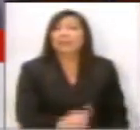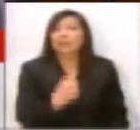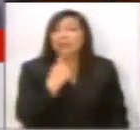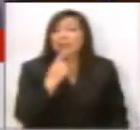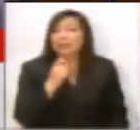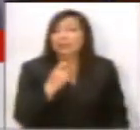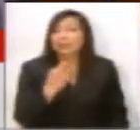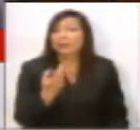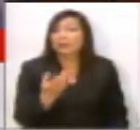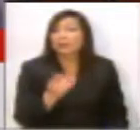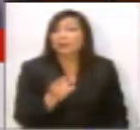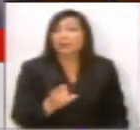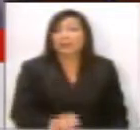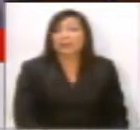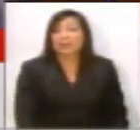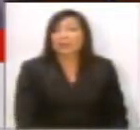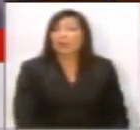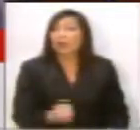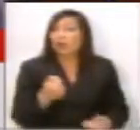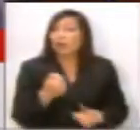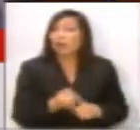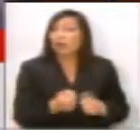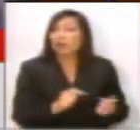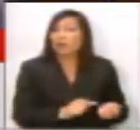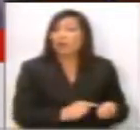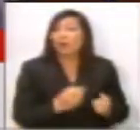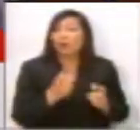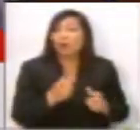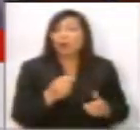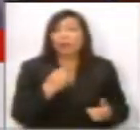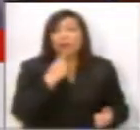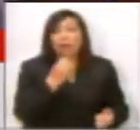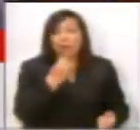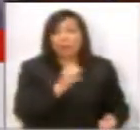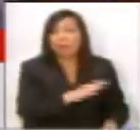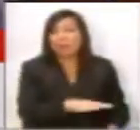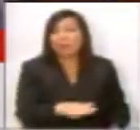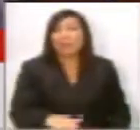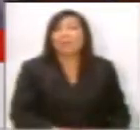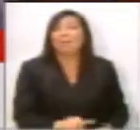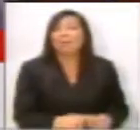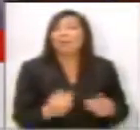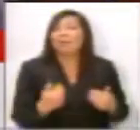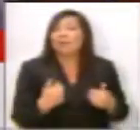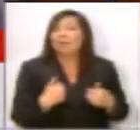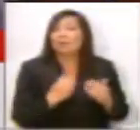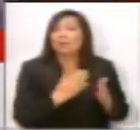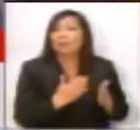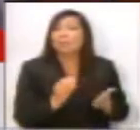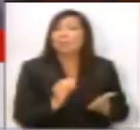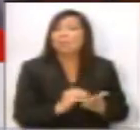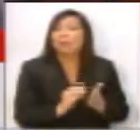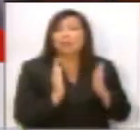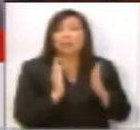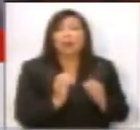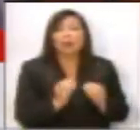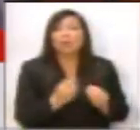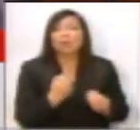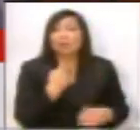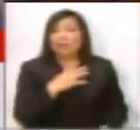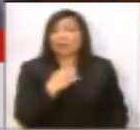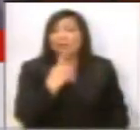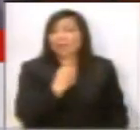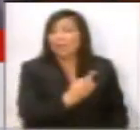de necesidad y utilidad luchar contra la anemia y contra la desnutrición. Pero tenemos que tomar medidas pues, más concretas también, como se ha